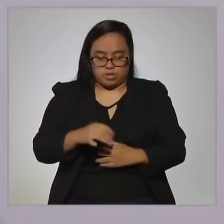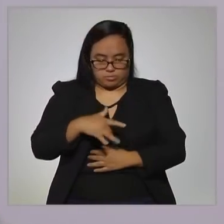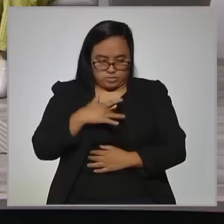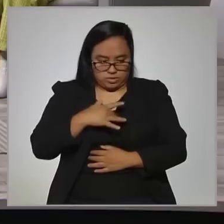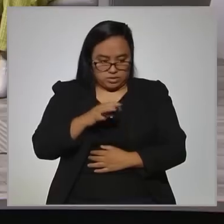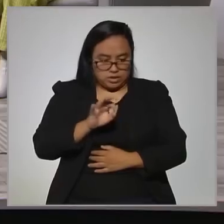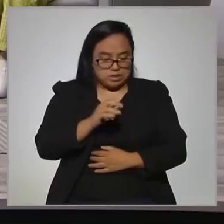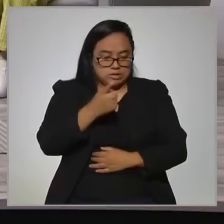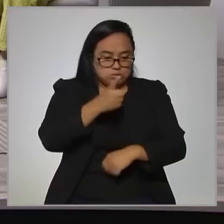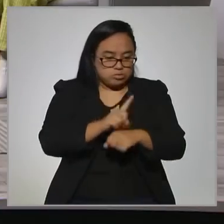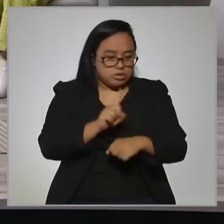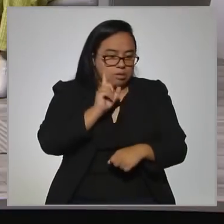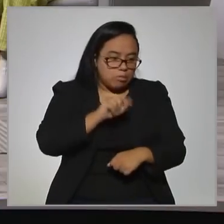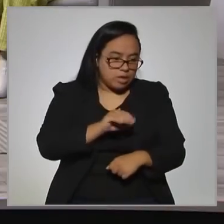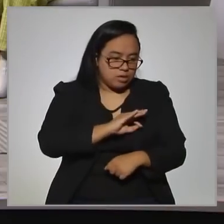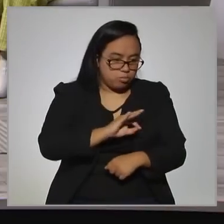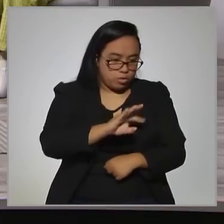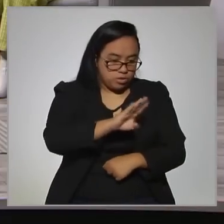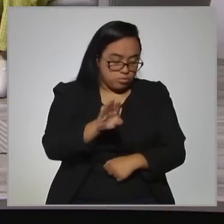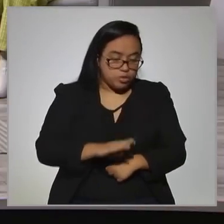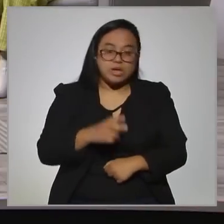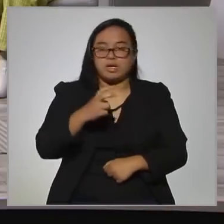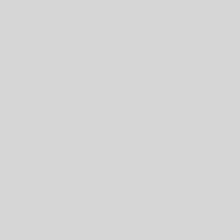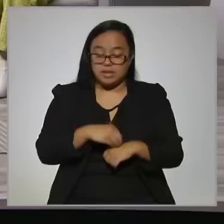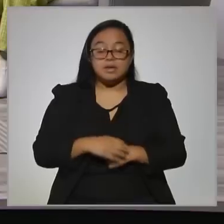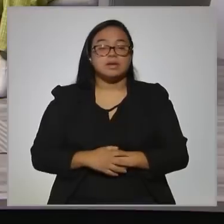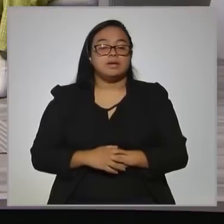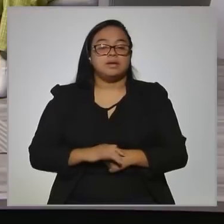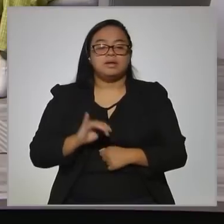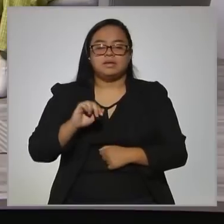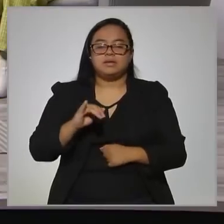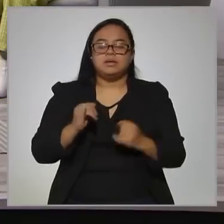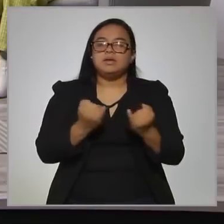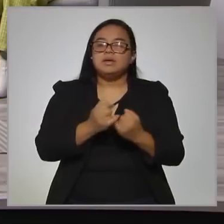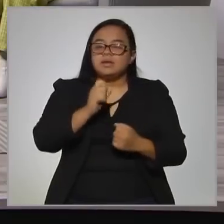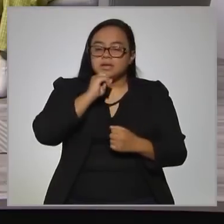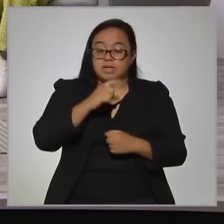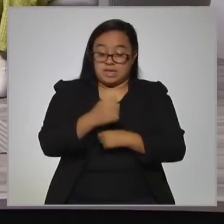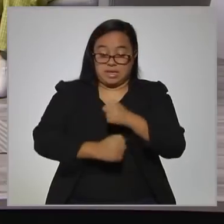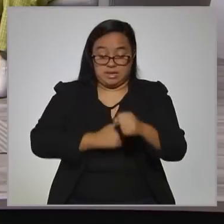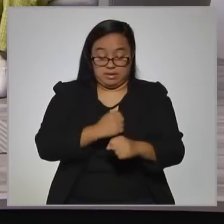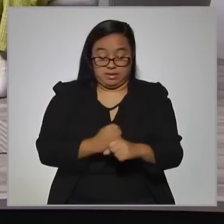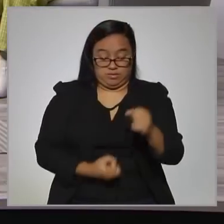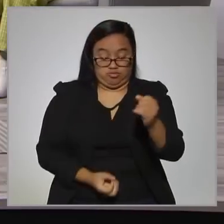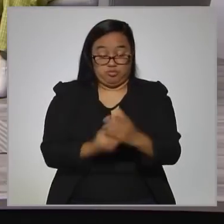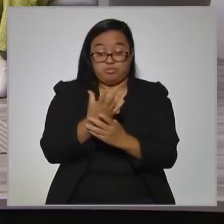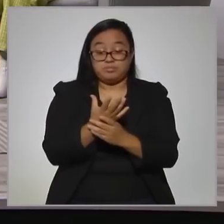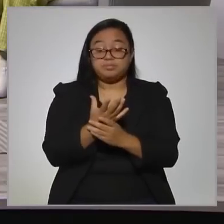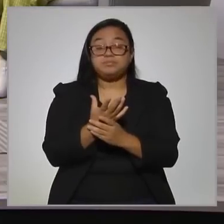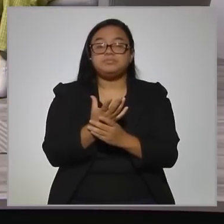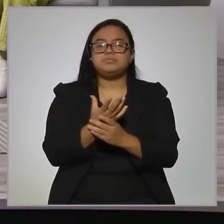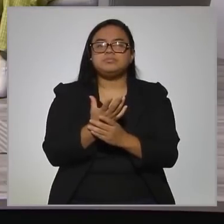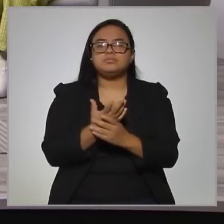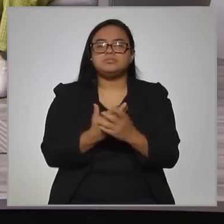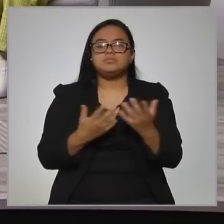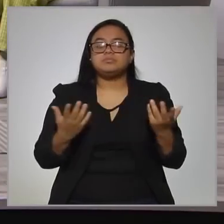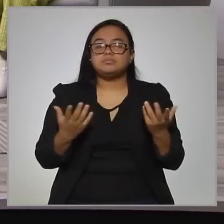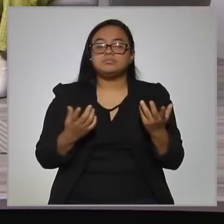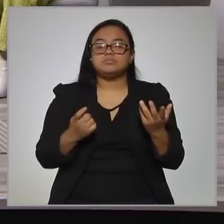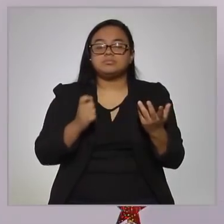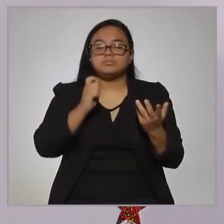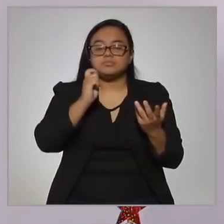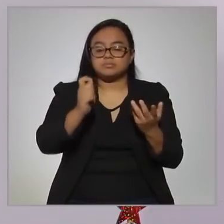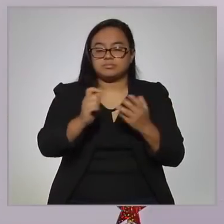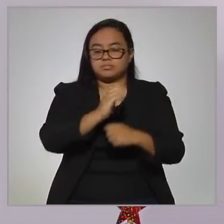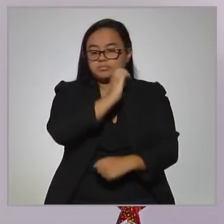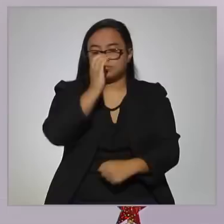dan como más ganas de celebrar por cualquier cosa. Sobre todo que el Año Nuevo viene como el